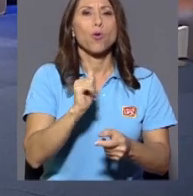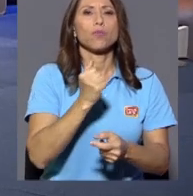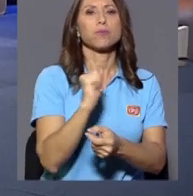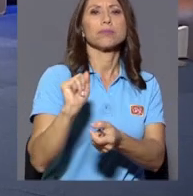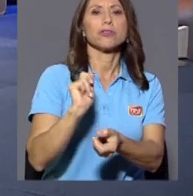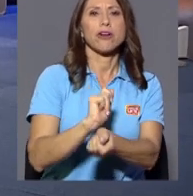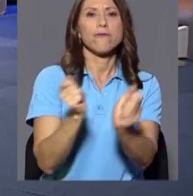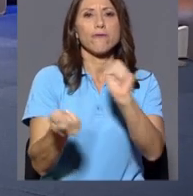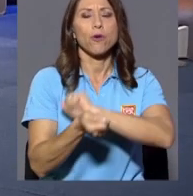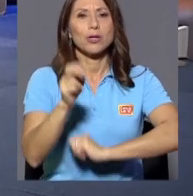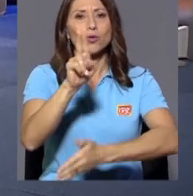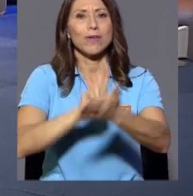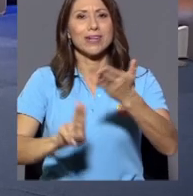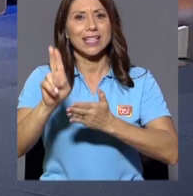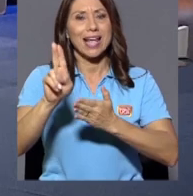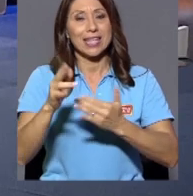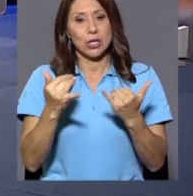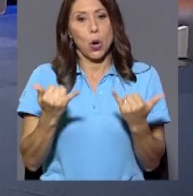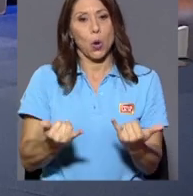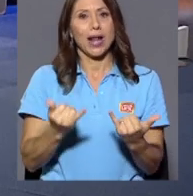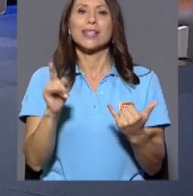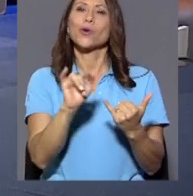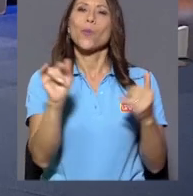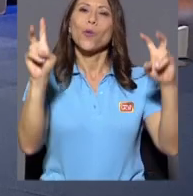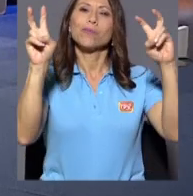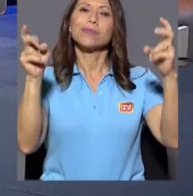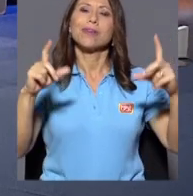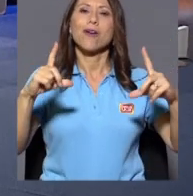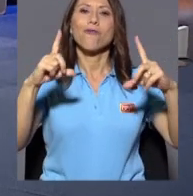que podríamos llamar una fotografía social